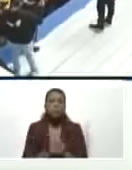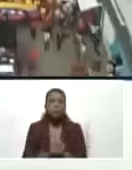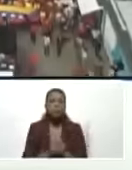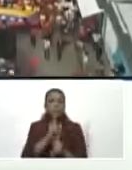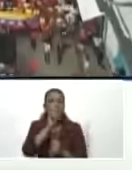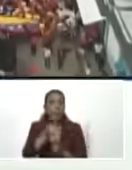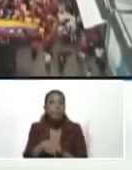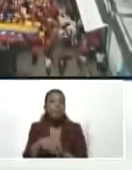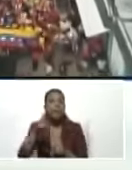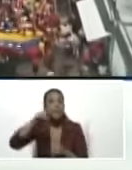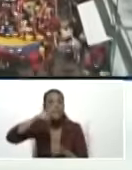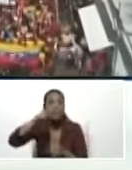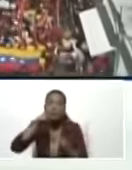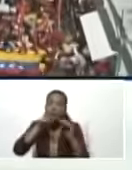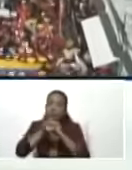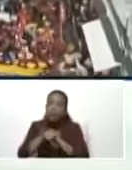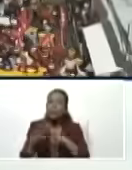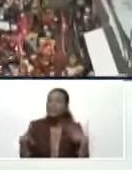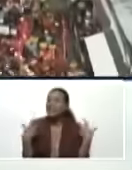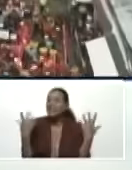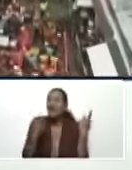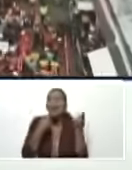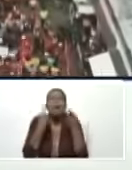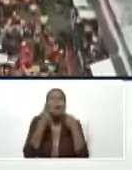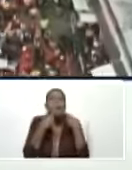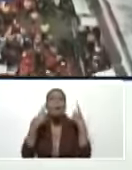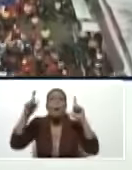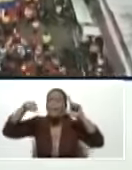También es necesario meterle mucha alegría y colorido,